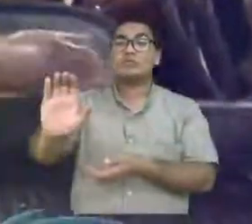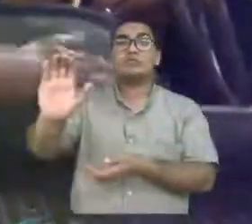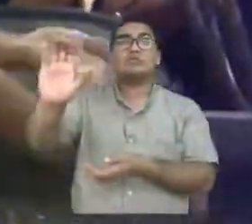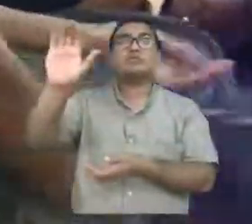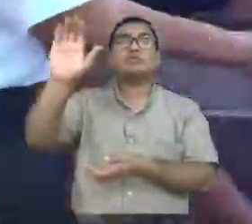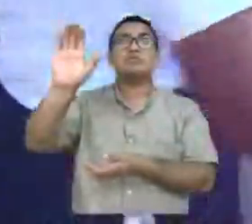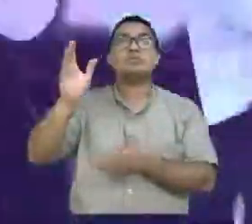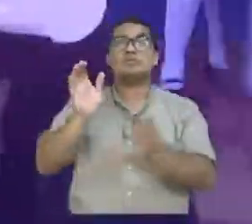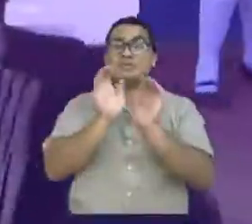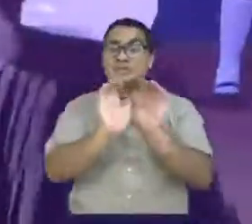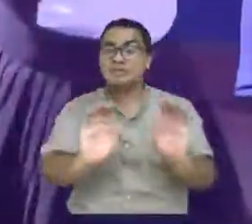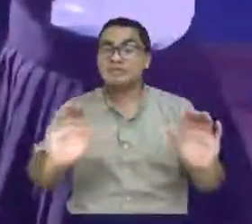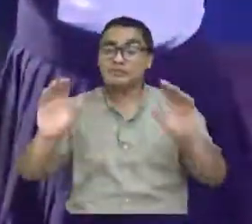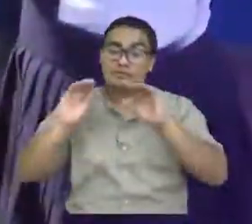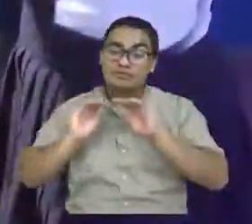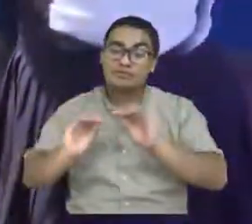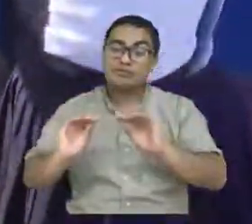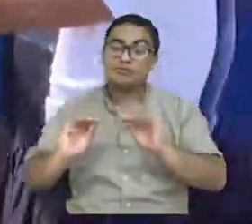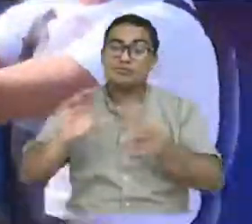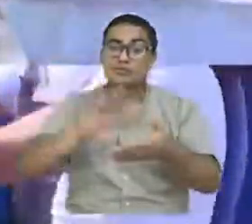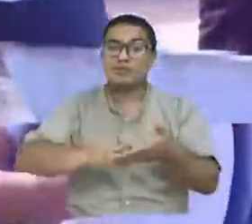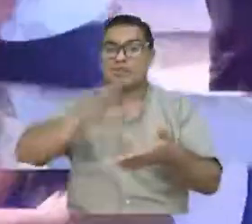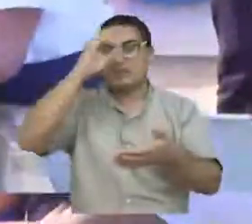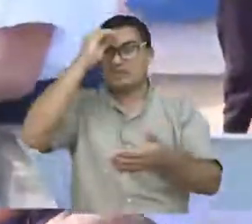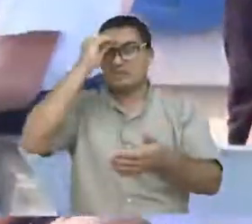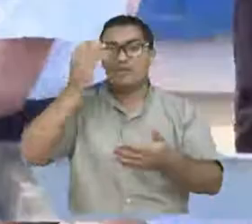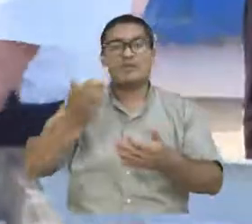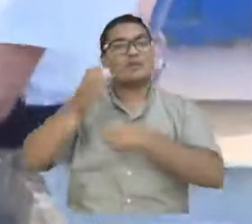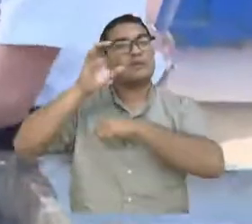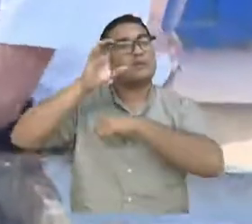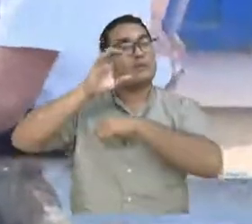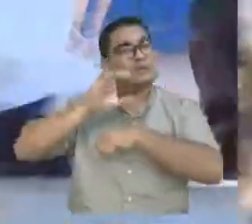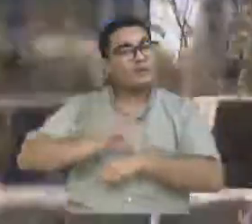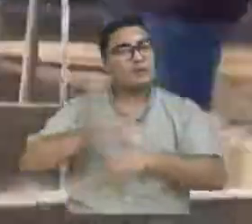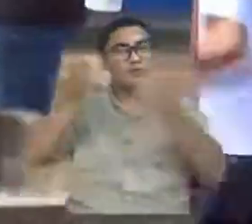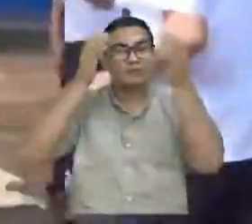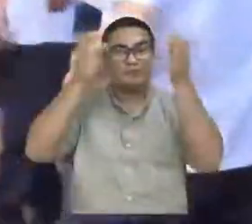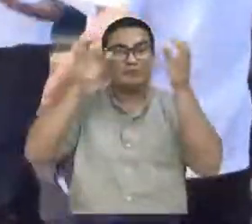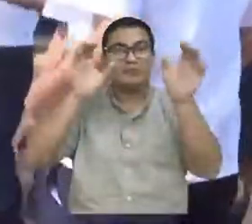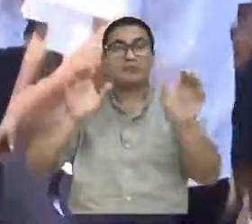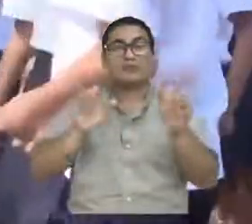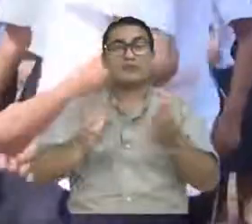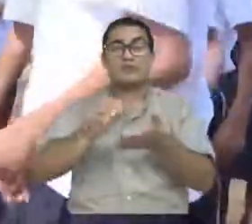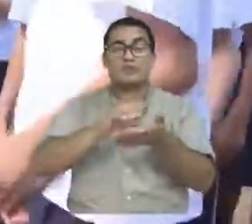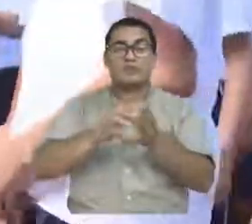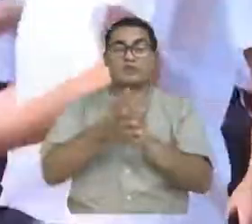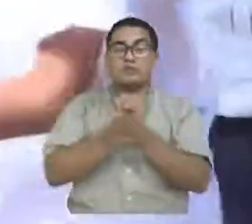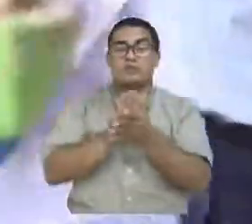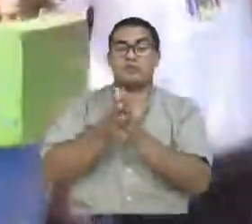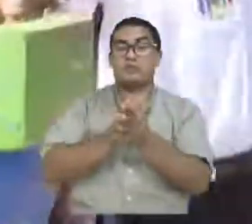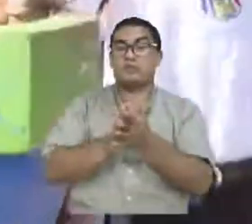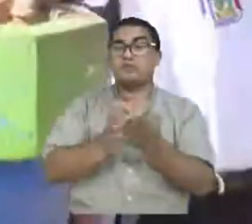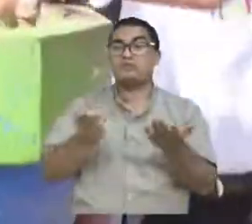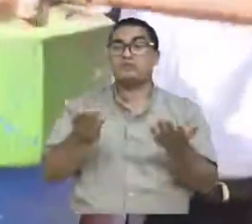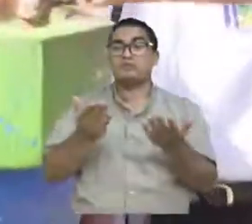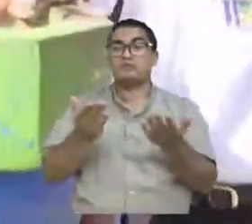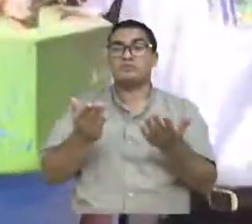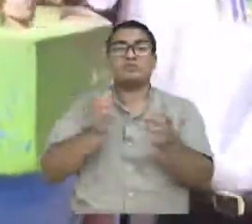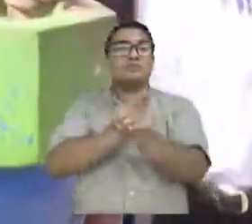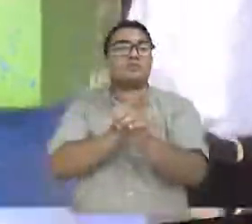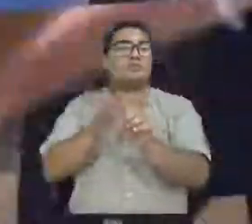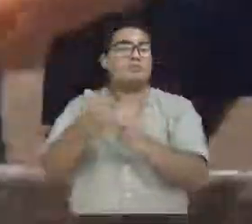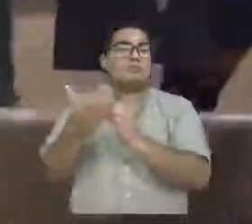y si ellos aprenden a crear esa cultura de lavarse las manos, no solo por una